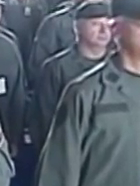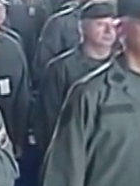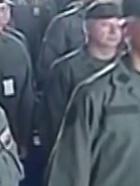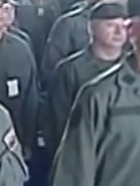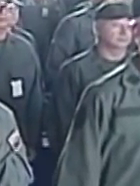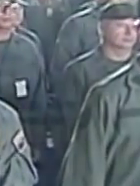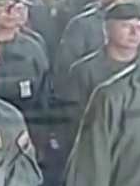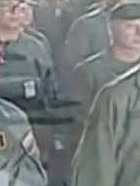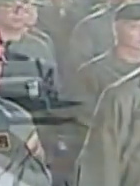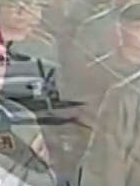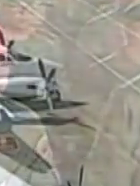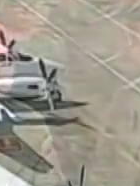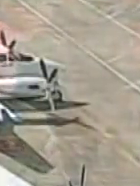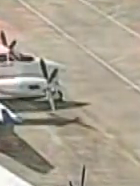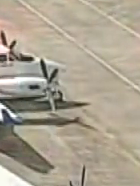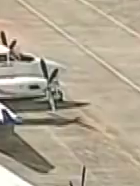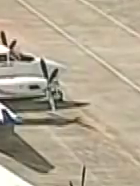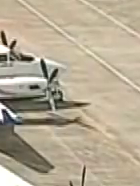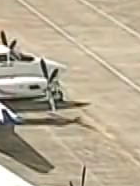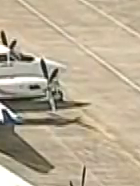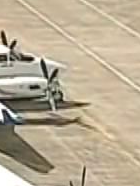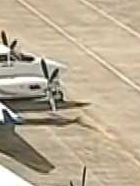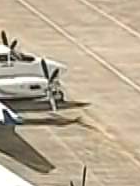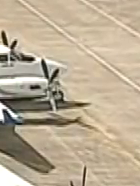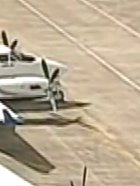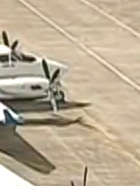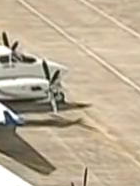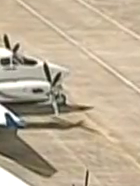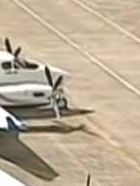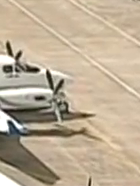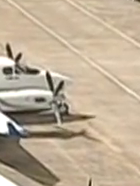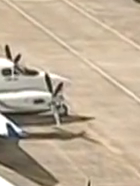Mayor General de la Aviación Militar Bolivariana.